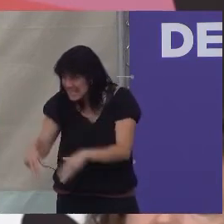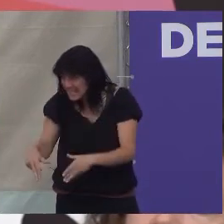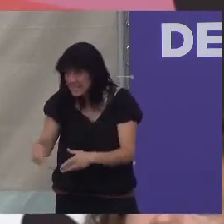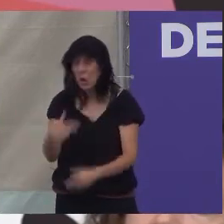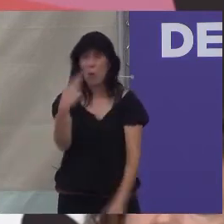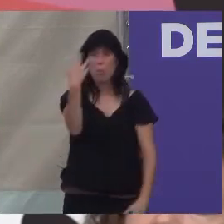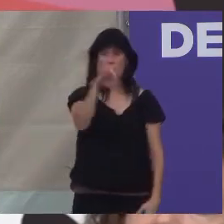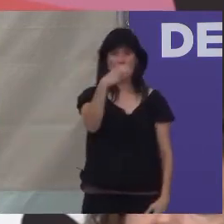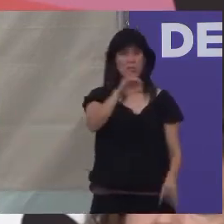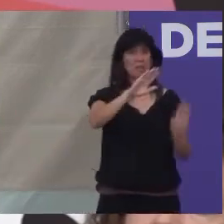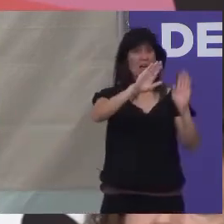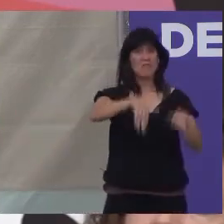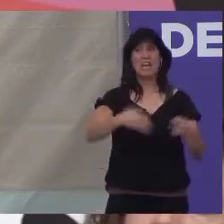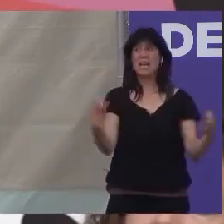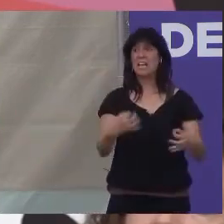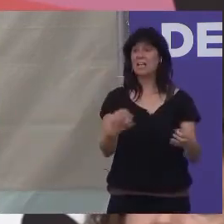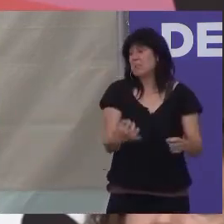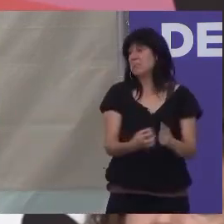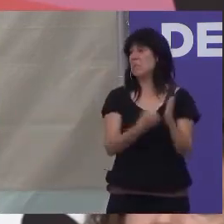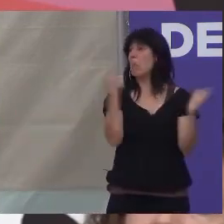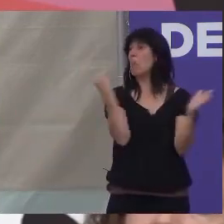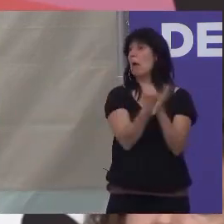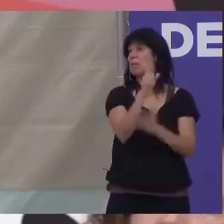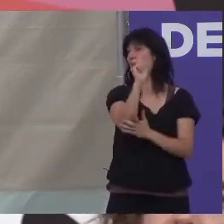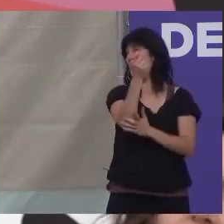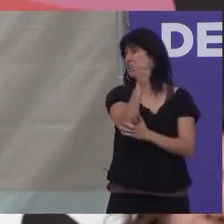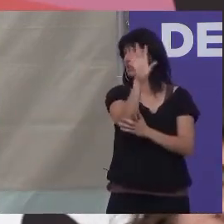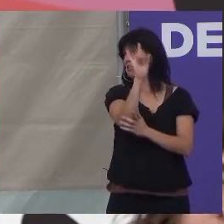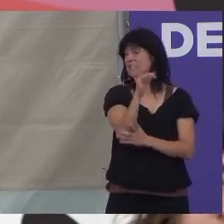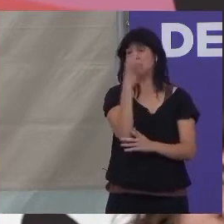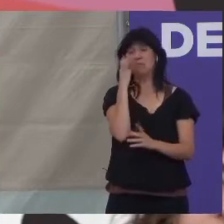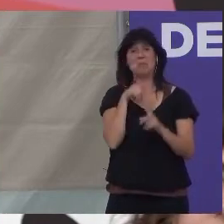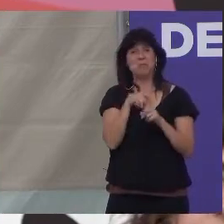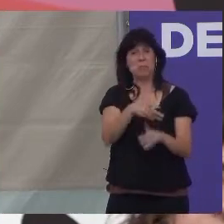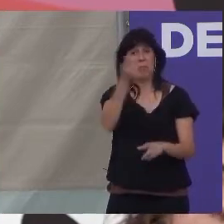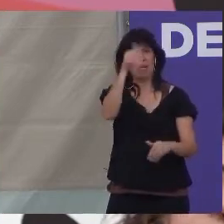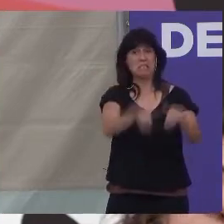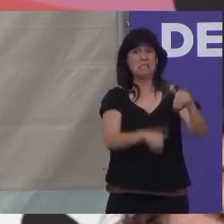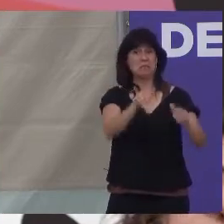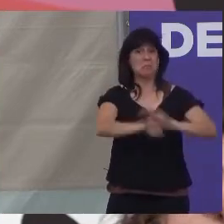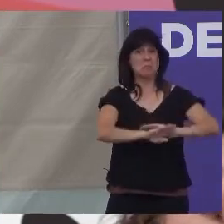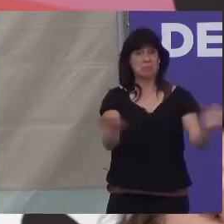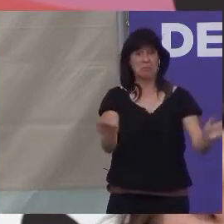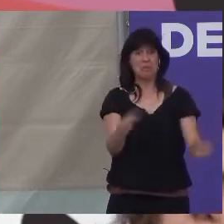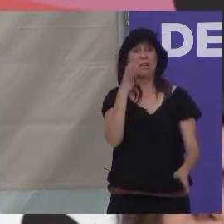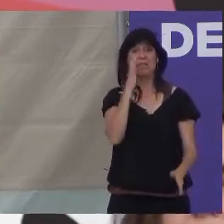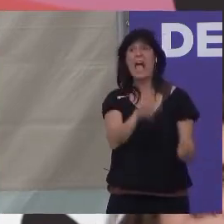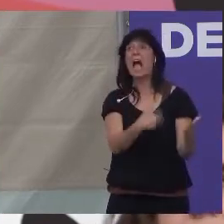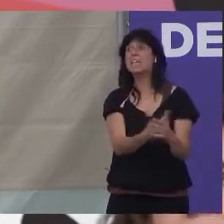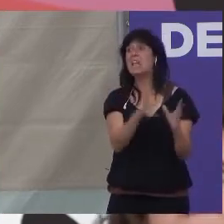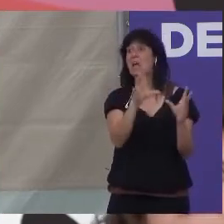Podemos se quedará en una exitosa marca electoral, pero eso no sabemos cuánto puede